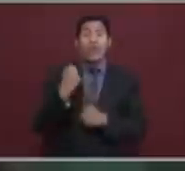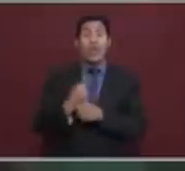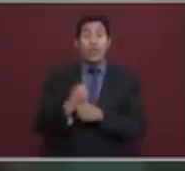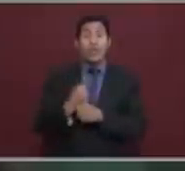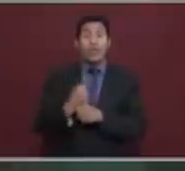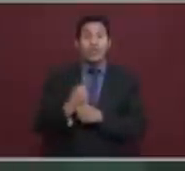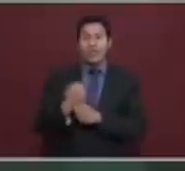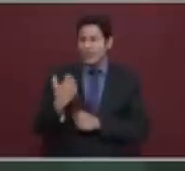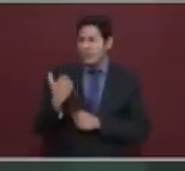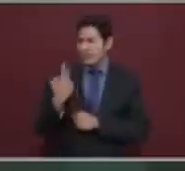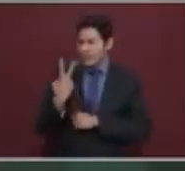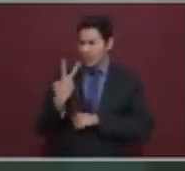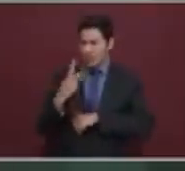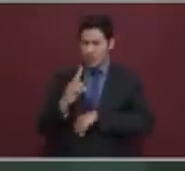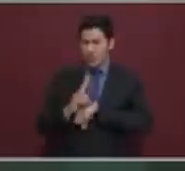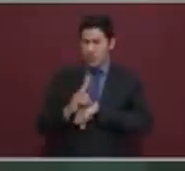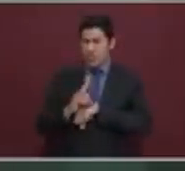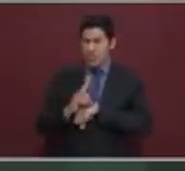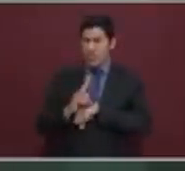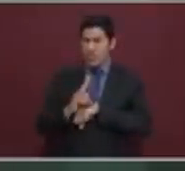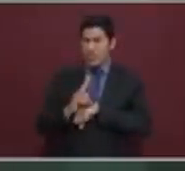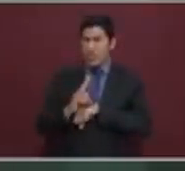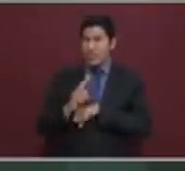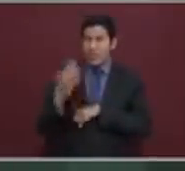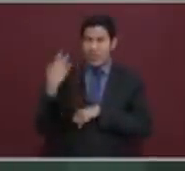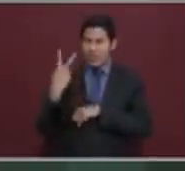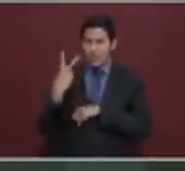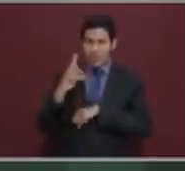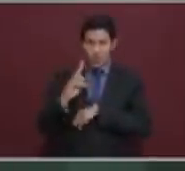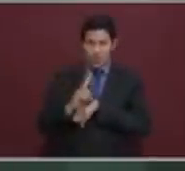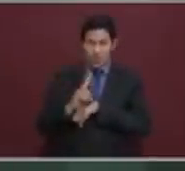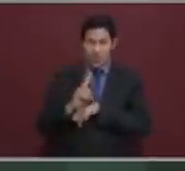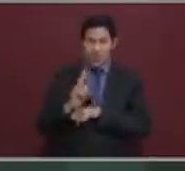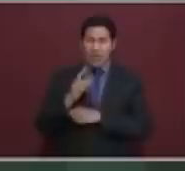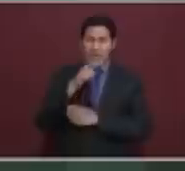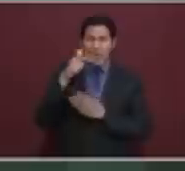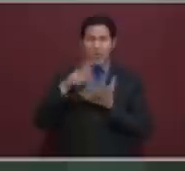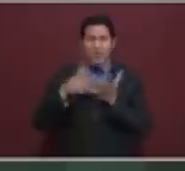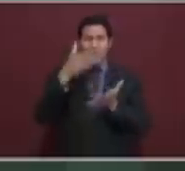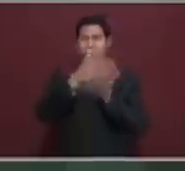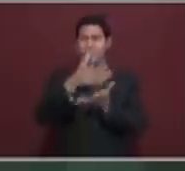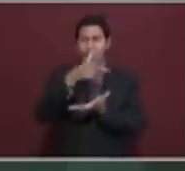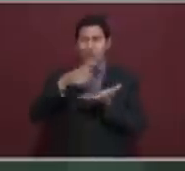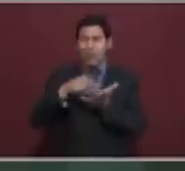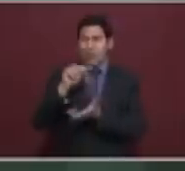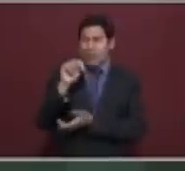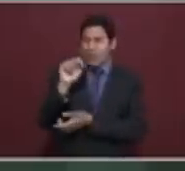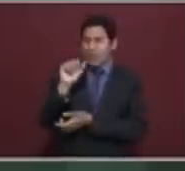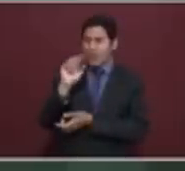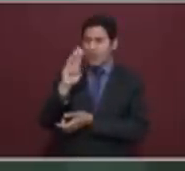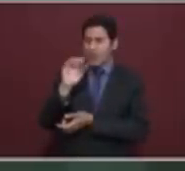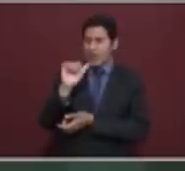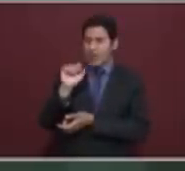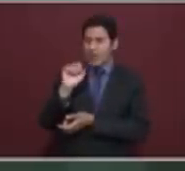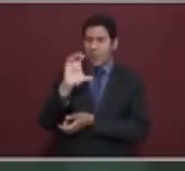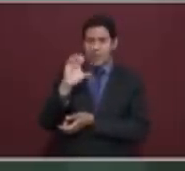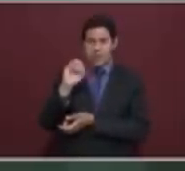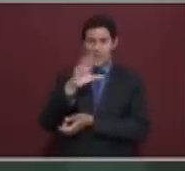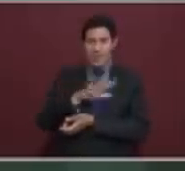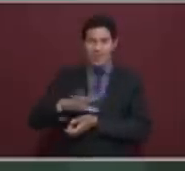dos días estuve en tabasco porque allí se enfrentó